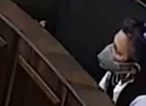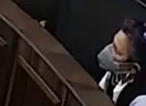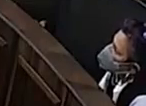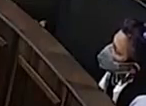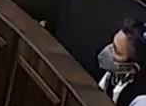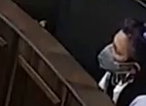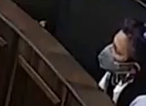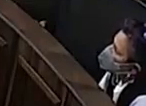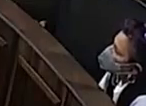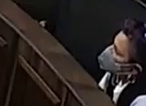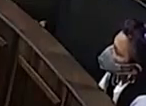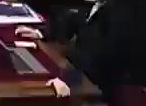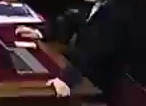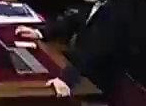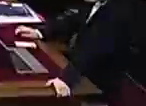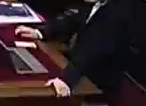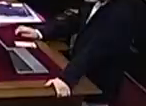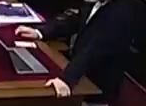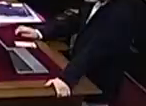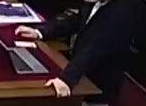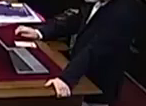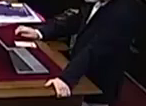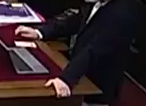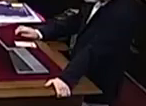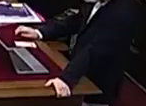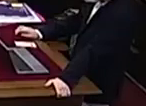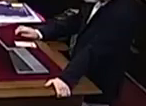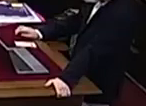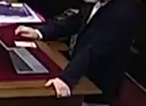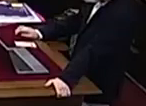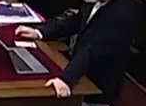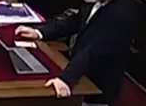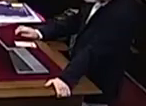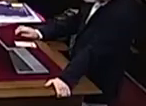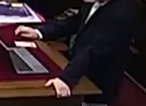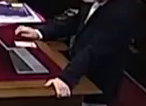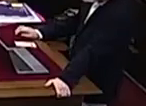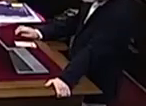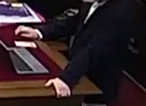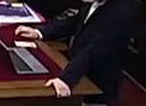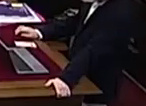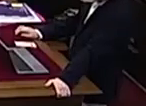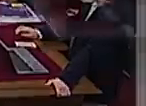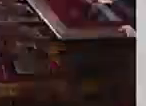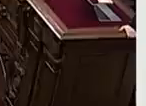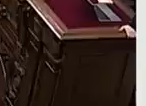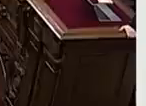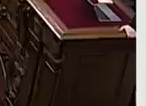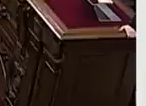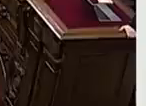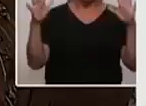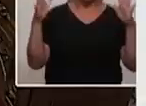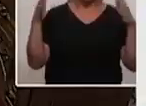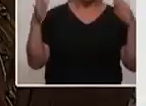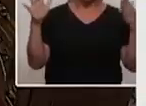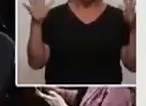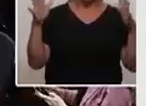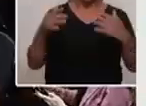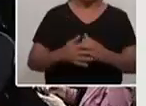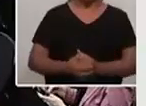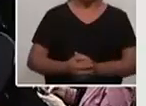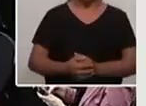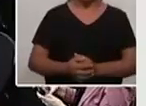le borran otras, se junta y se mezcla con otras normas, y cuando la norma está lista en la comisión, se manda al pleno. En el pleno, lo primero que se